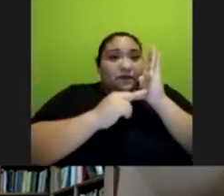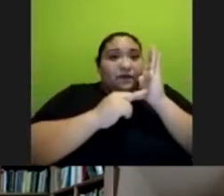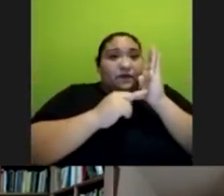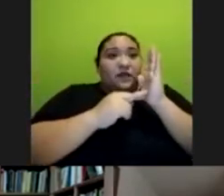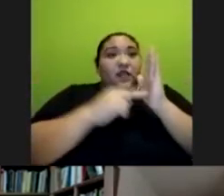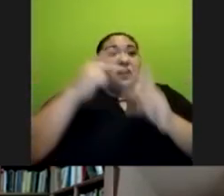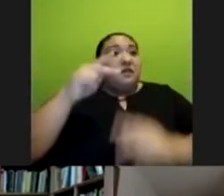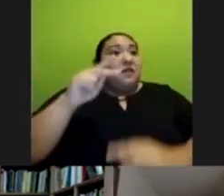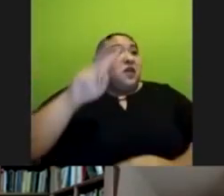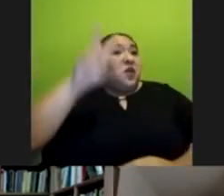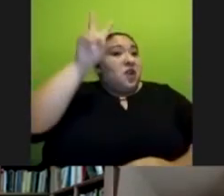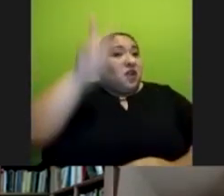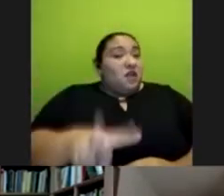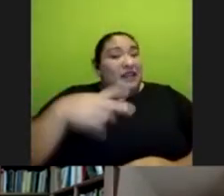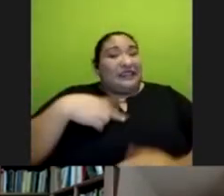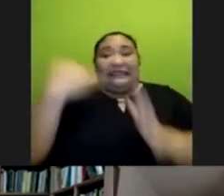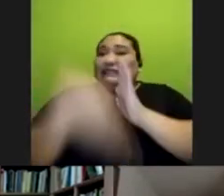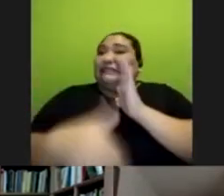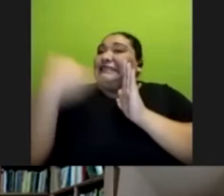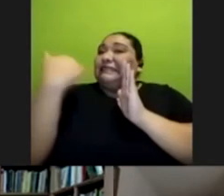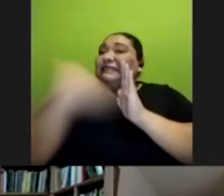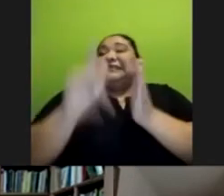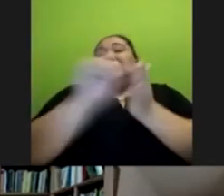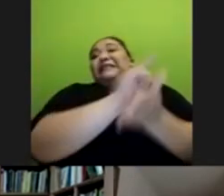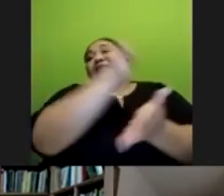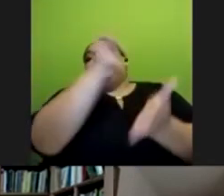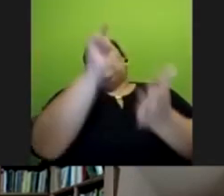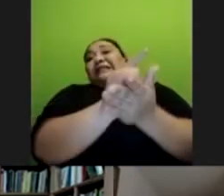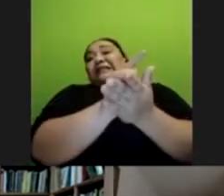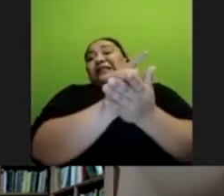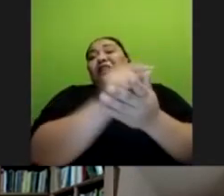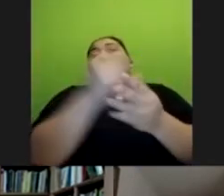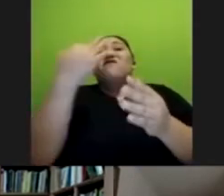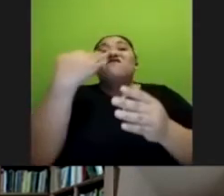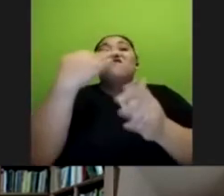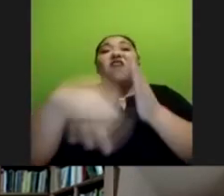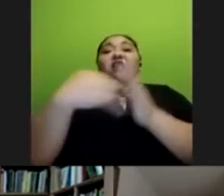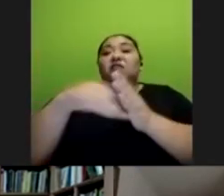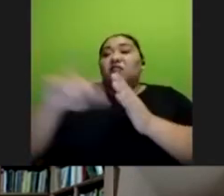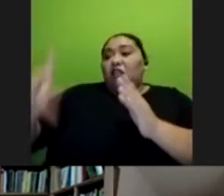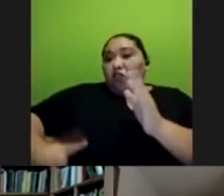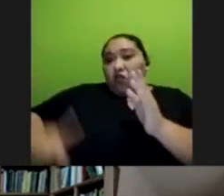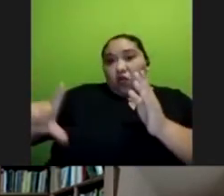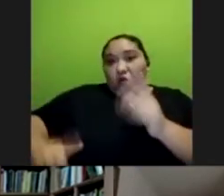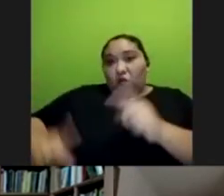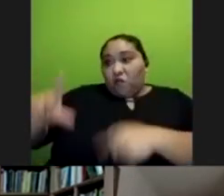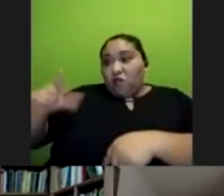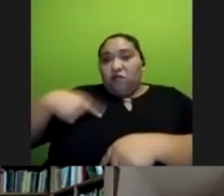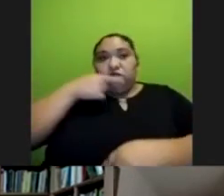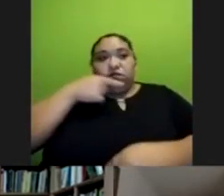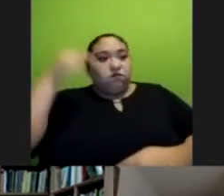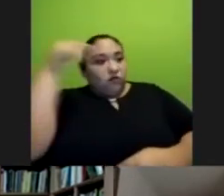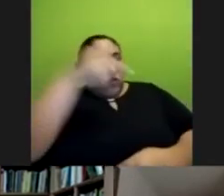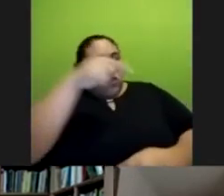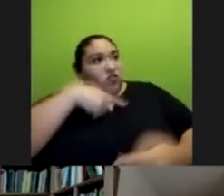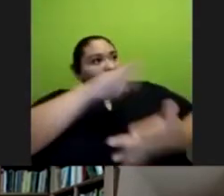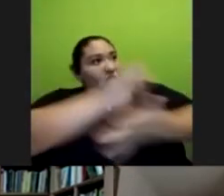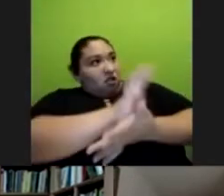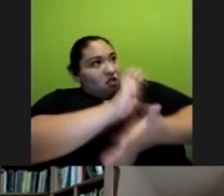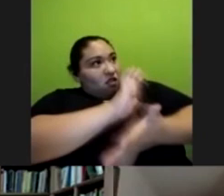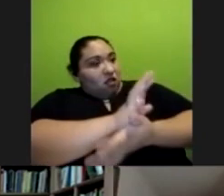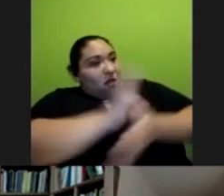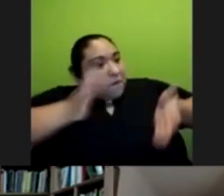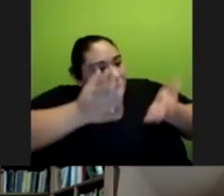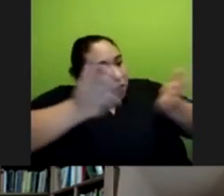pública, nos falta intervención del Estado para compensar, para promover a los grupos históricamente discriminados, para hacer